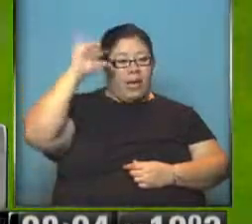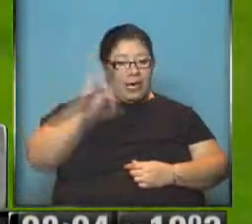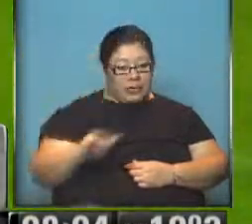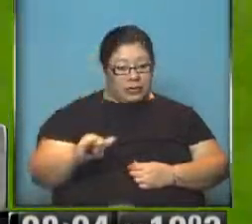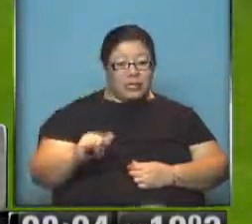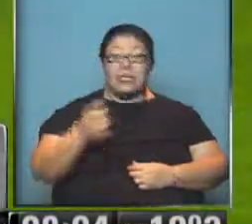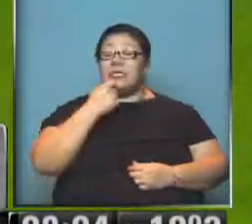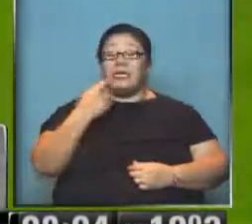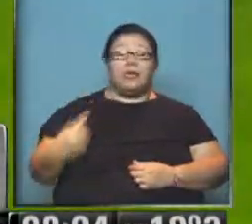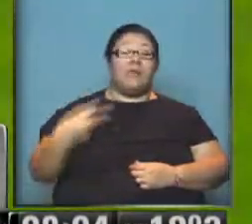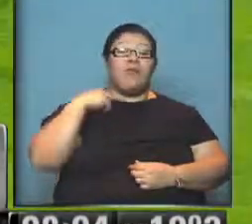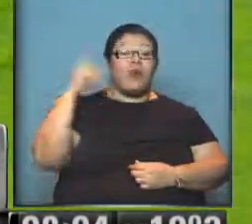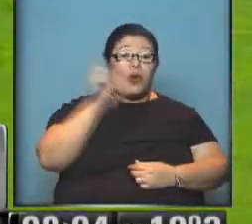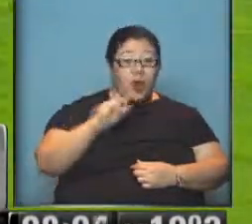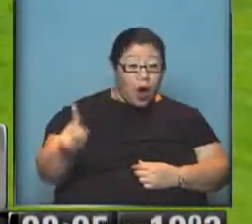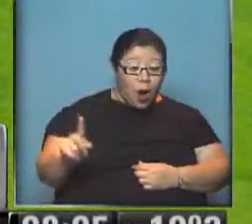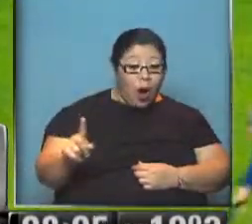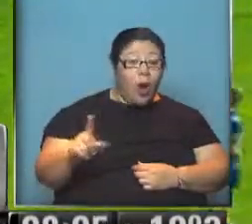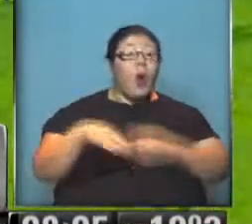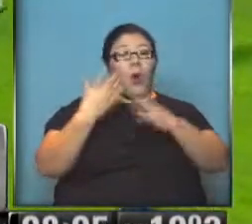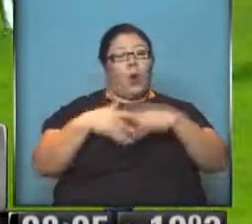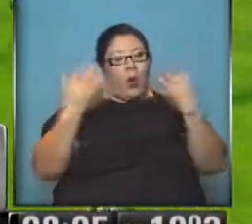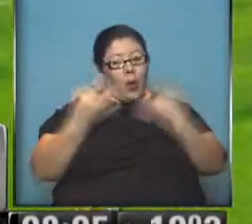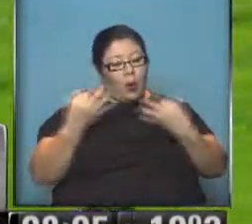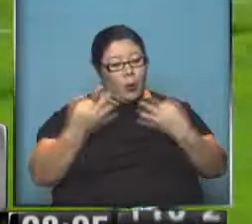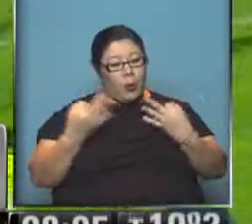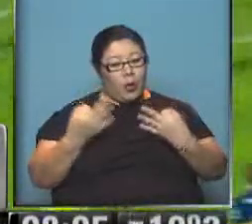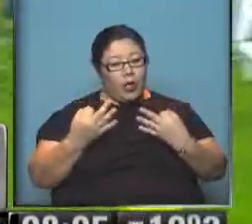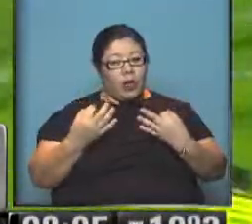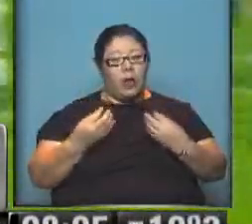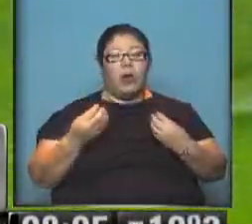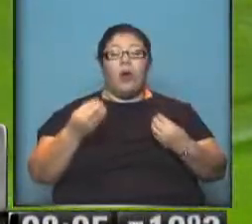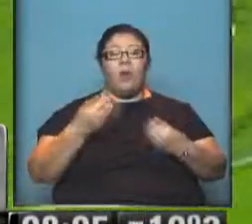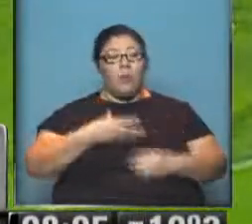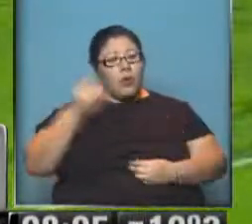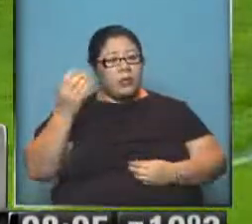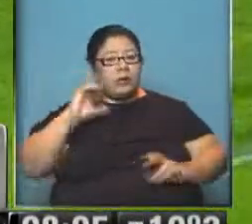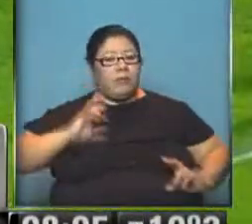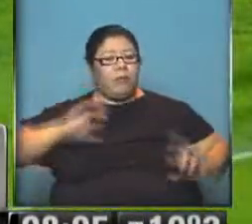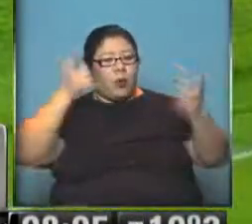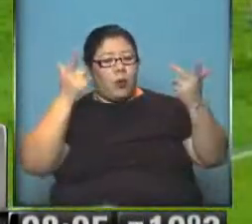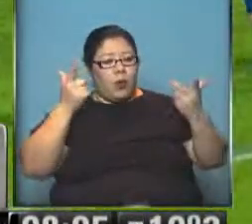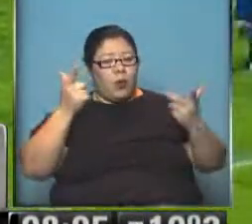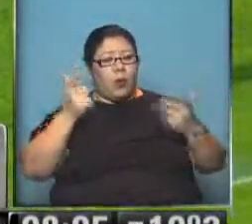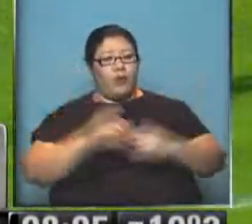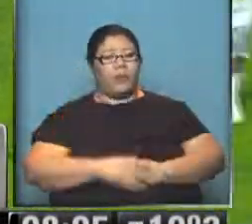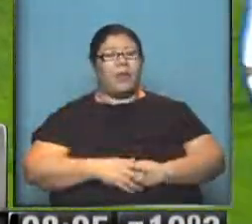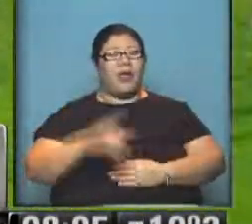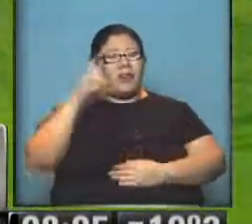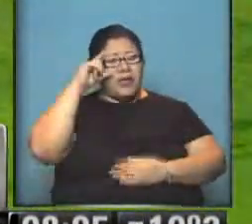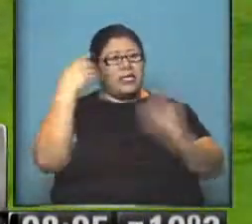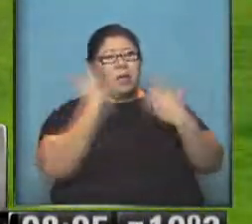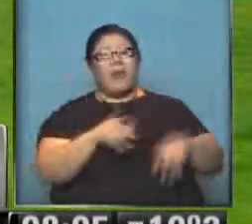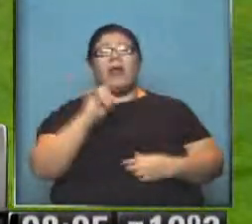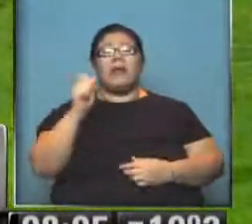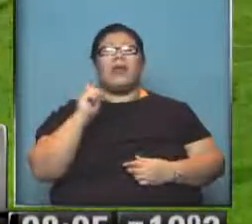Es buen jugador, ¿vos qué querés decir? Que se le sale la cadena rápido. Y muchas veces, sí. Muchas veces. ¿Lodeiro deja la 10? Deja la 10 para que la use ¿quién? ¿Quién?